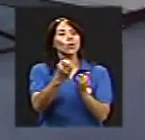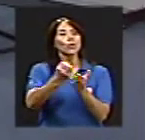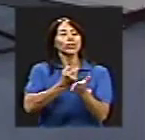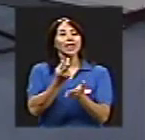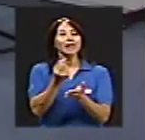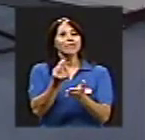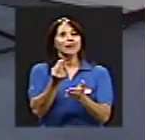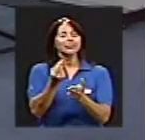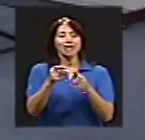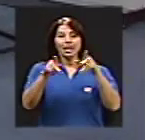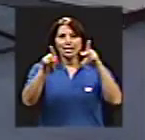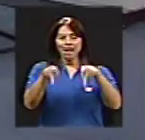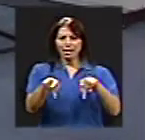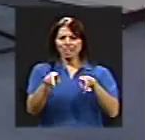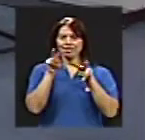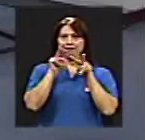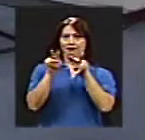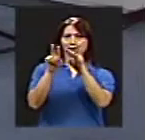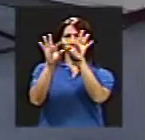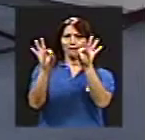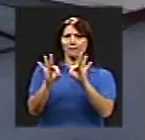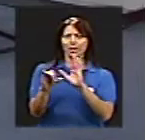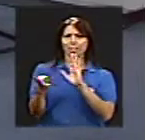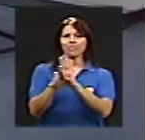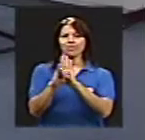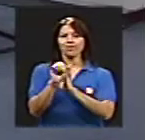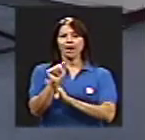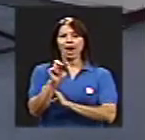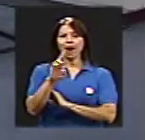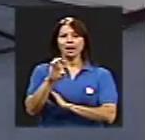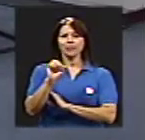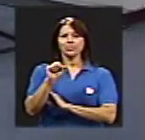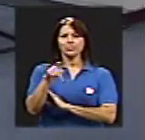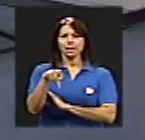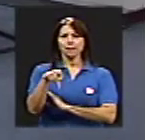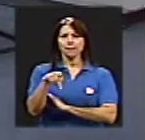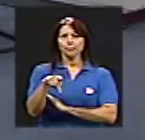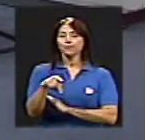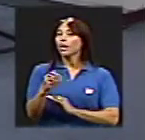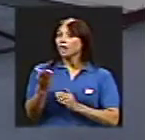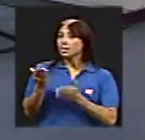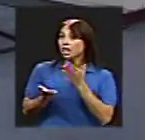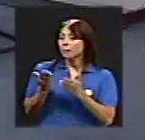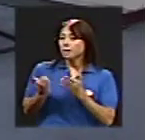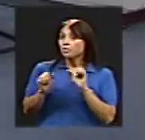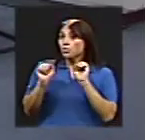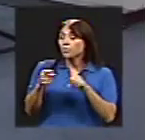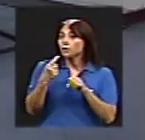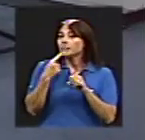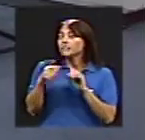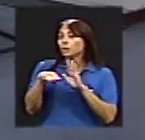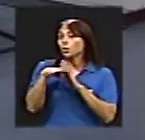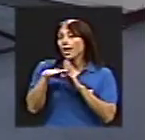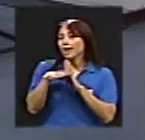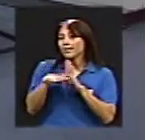gente identifica a Arecep. Pero hay otro tema. Tal vez antes del otro tema, don Denis, ¿por qué no hacemos una listita